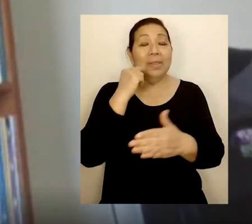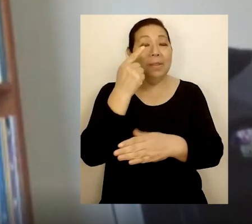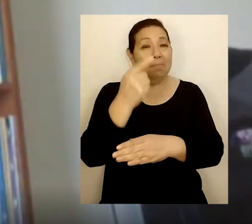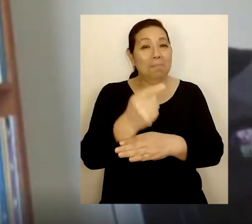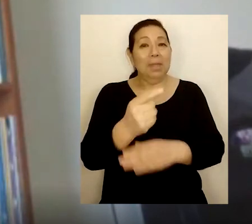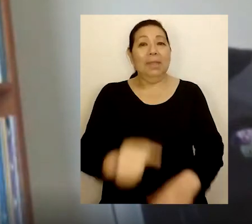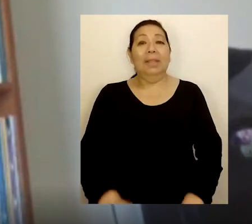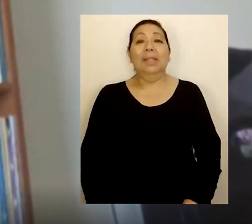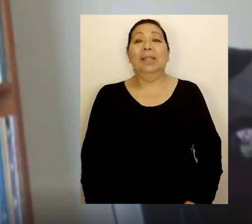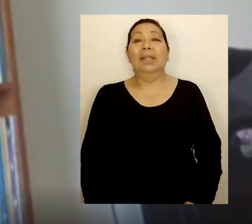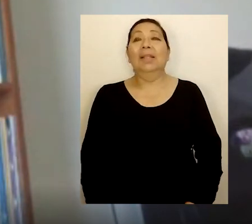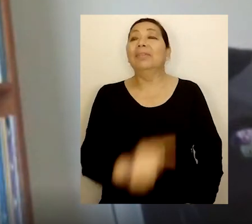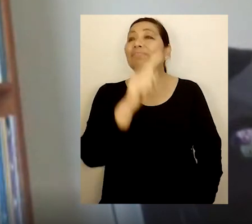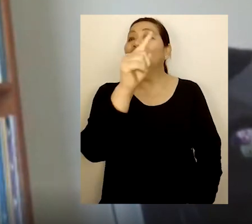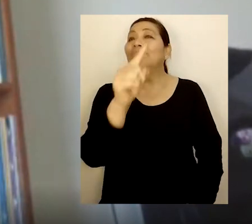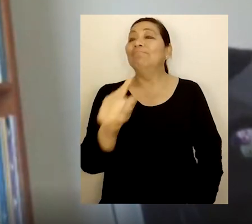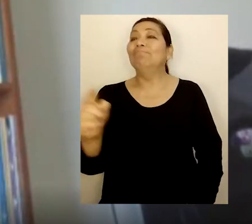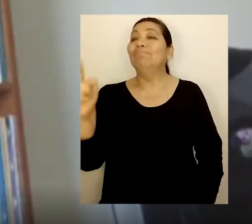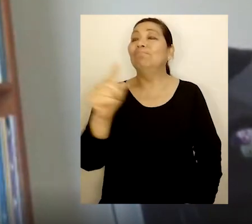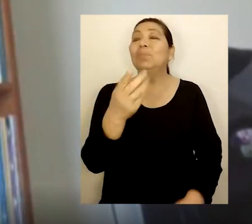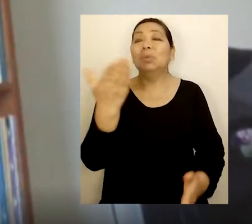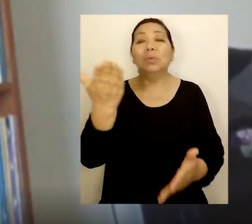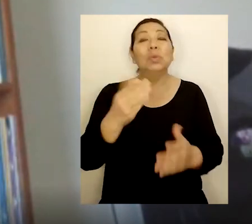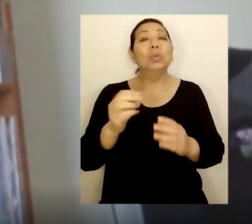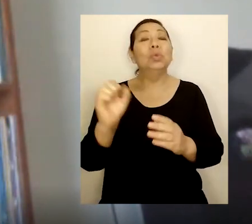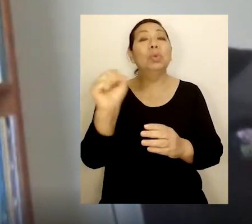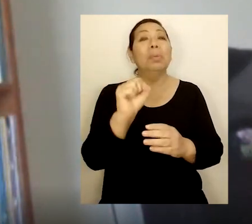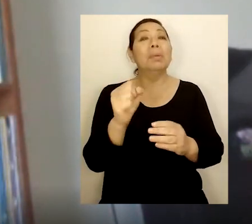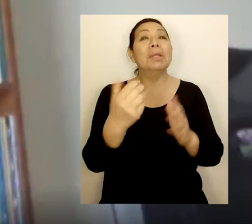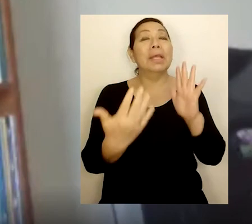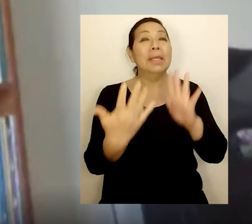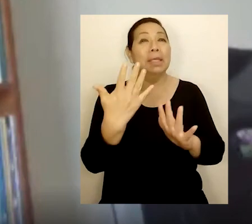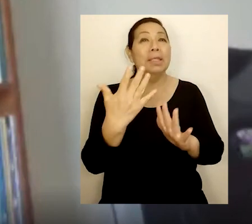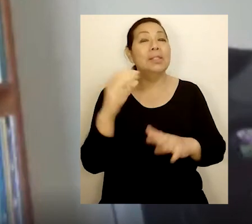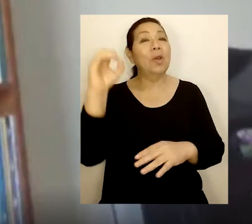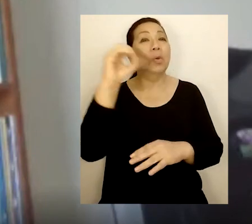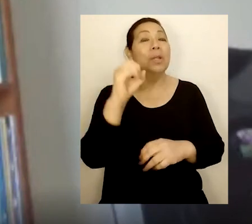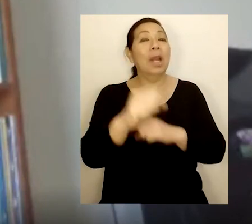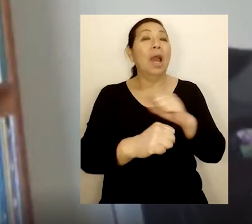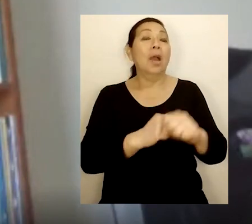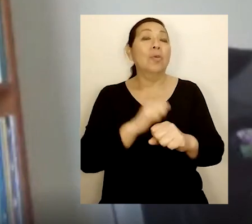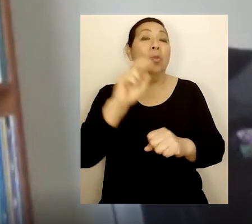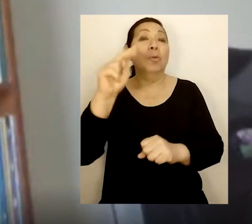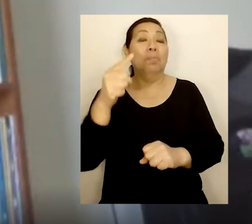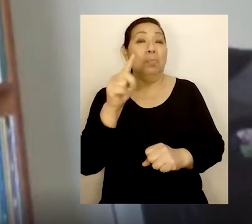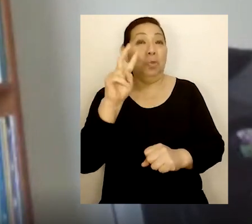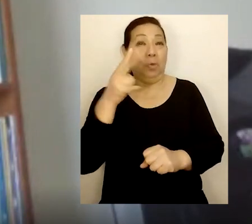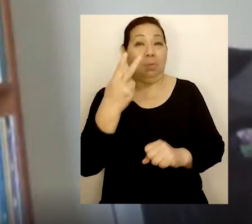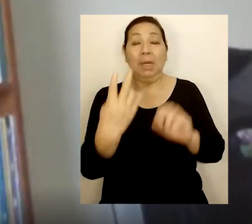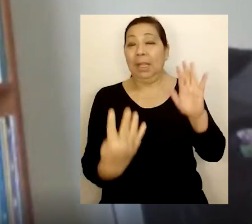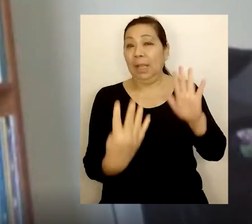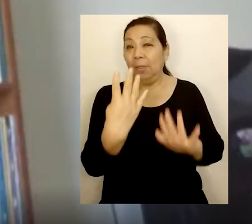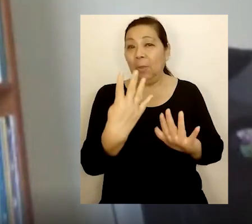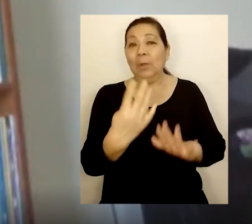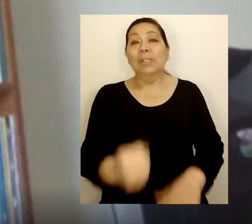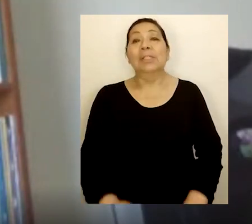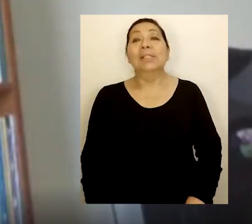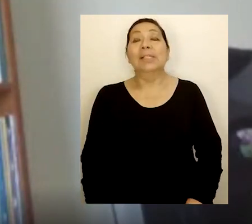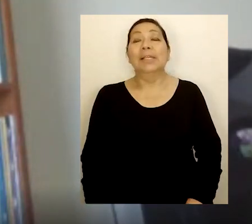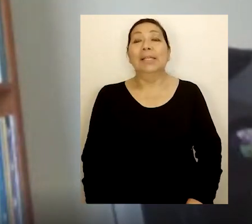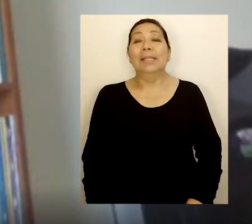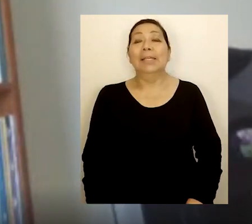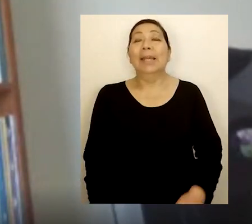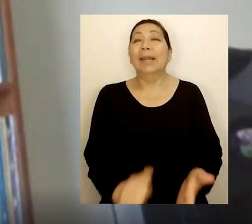demanda es la nulidad de la resolución suprema de fecha 15 de octubre de 2014,